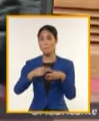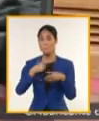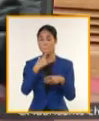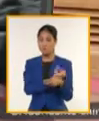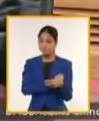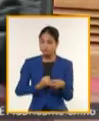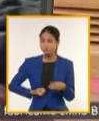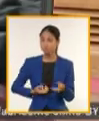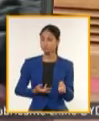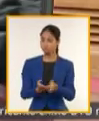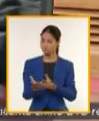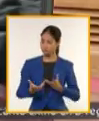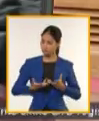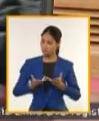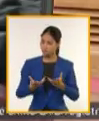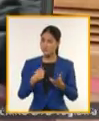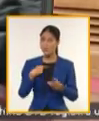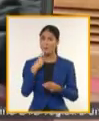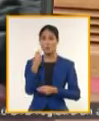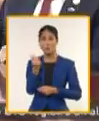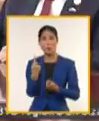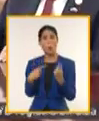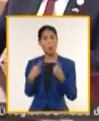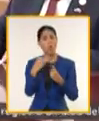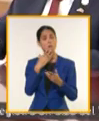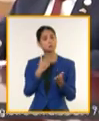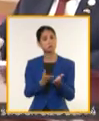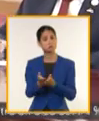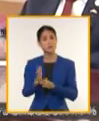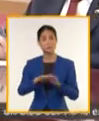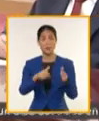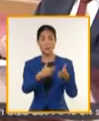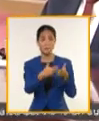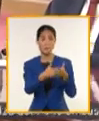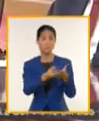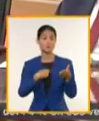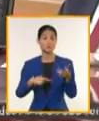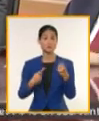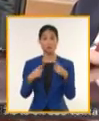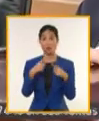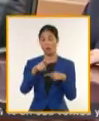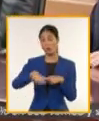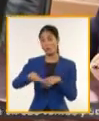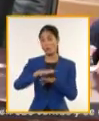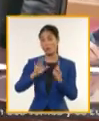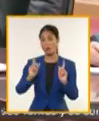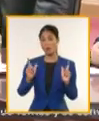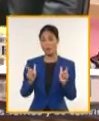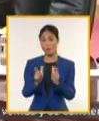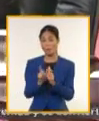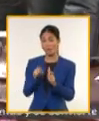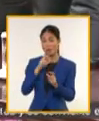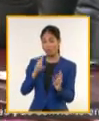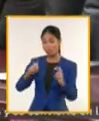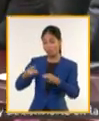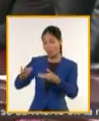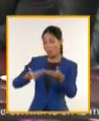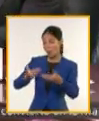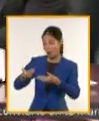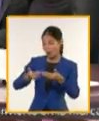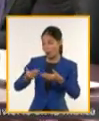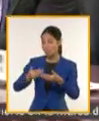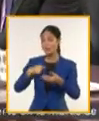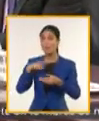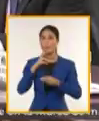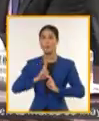un entorno comercial más favorable para las empresas chinas. Tras el encuentro, ambas partes emitieron una declaración